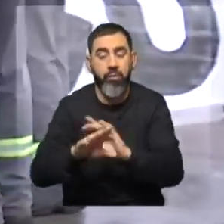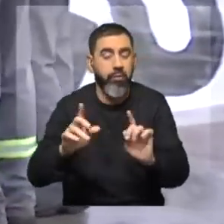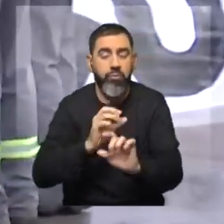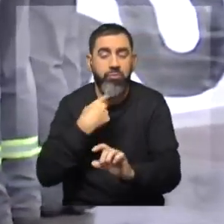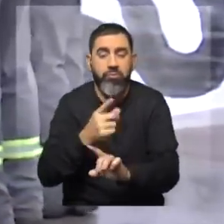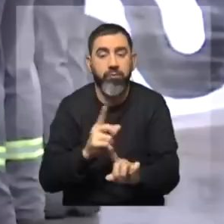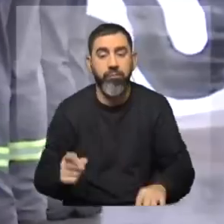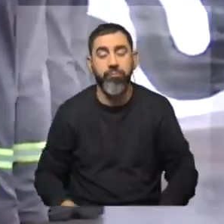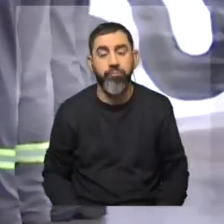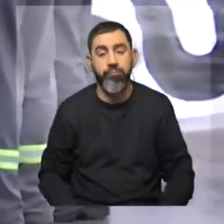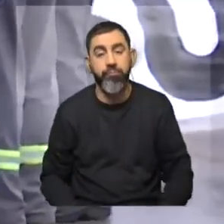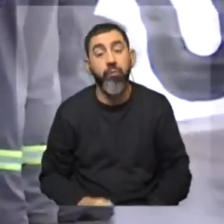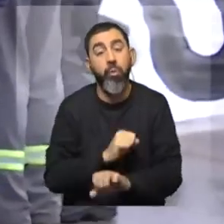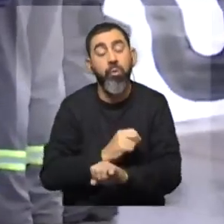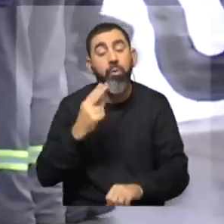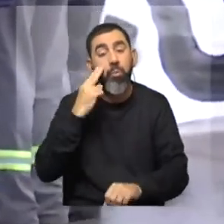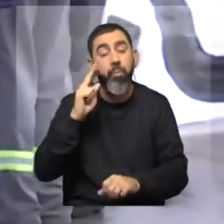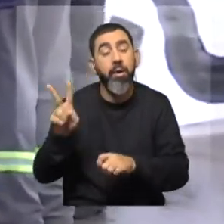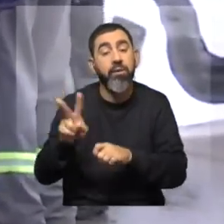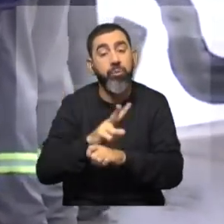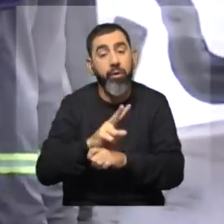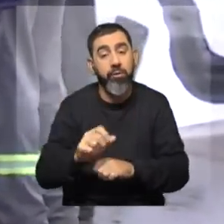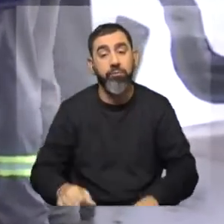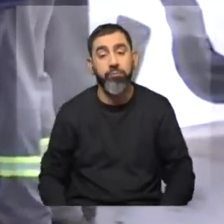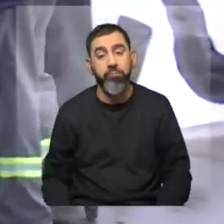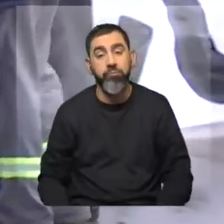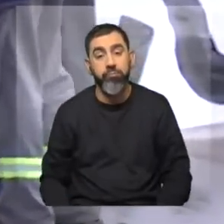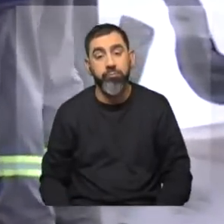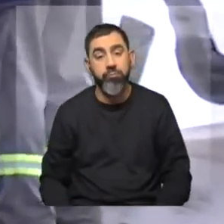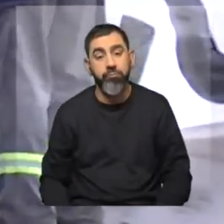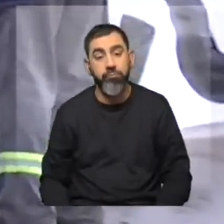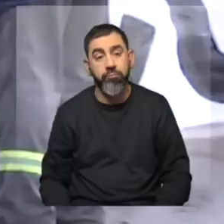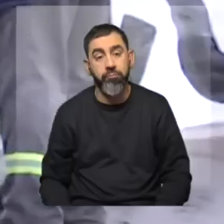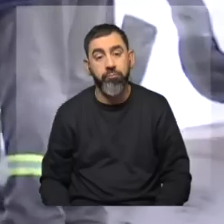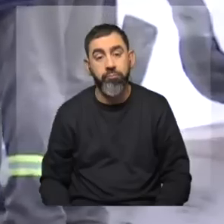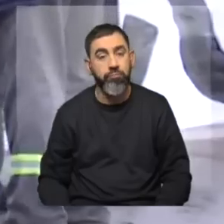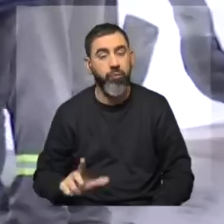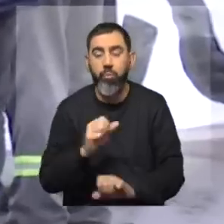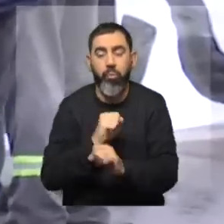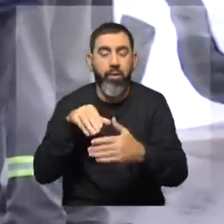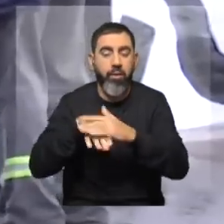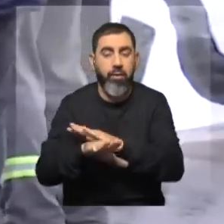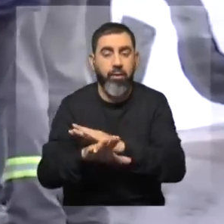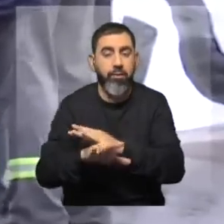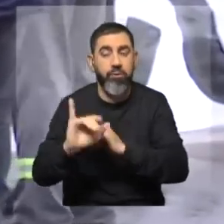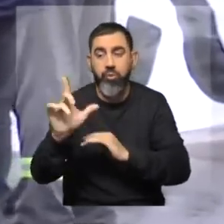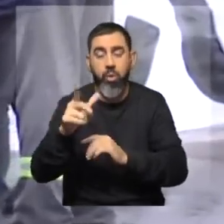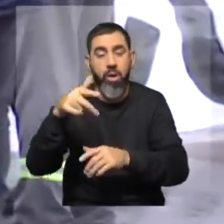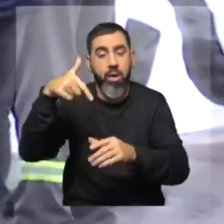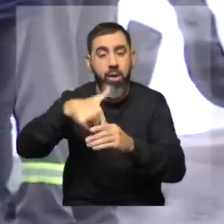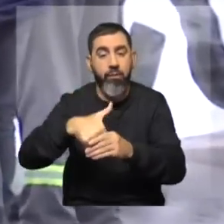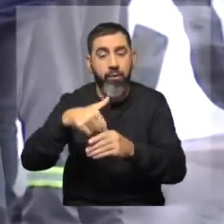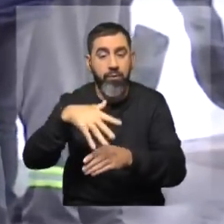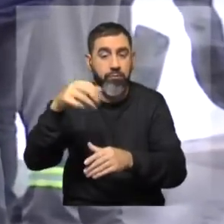a a cargar podría generar un problema de seguridad por ejemplo Y sí no no tendría razón de ser que los camiones estén adentro de planta si no van a cargar